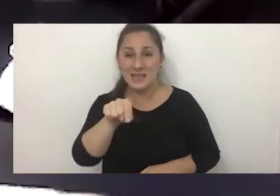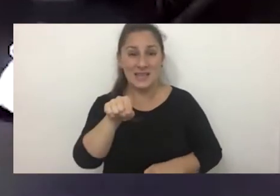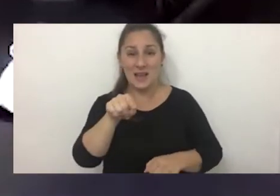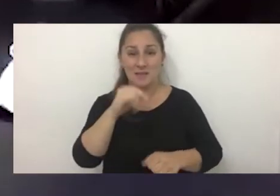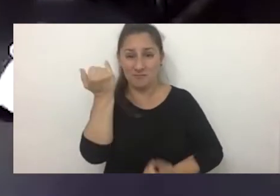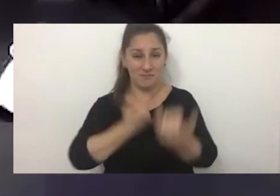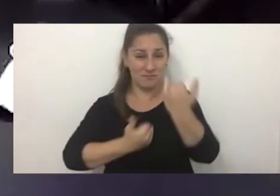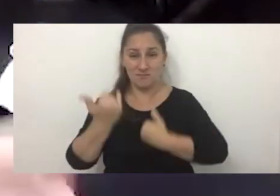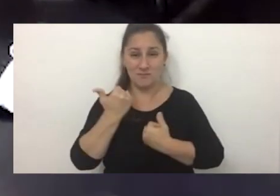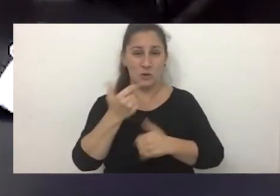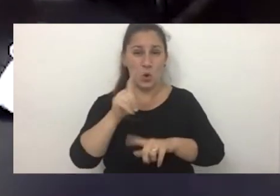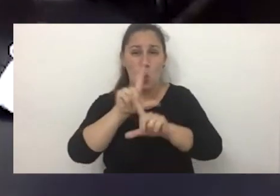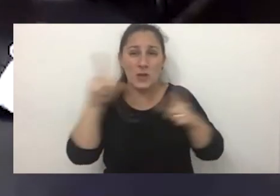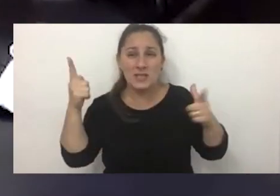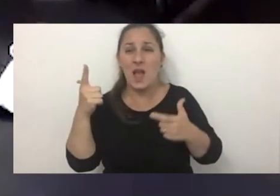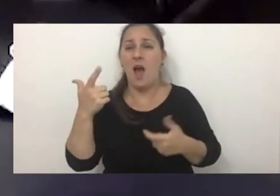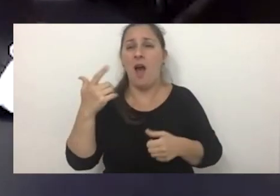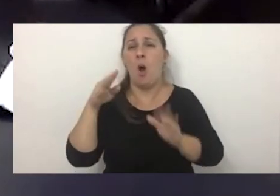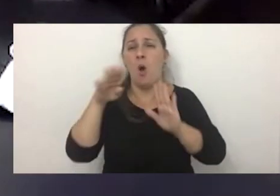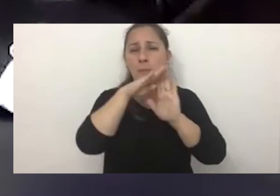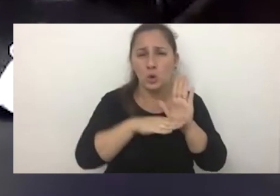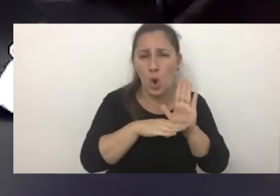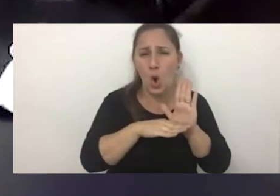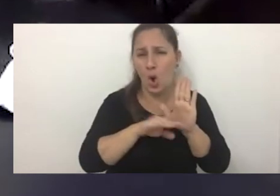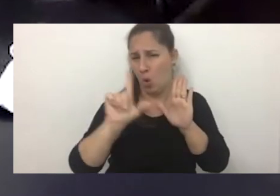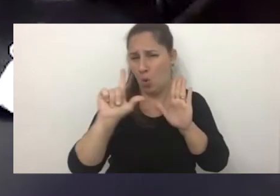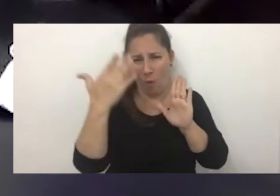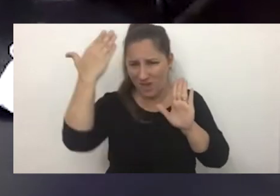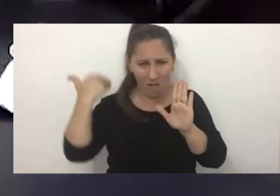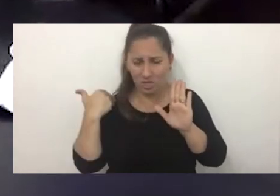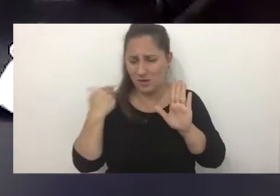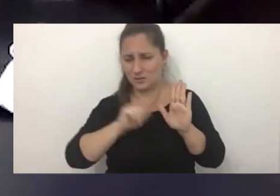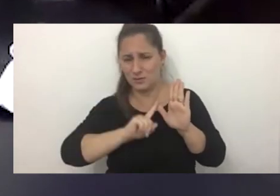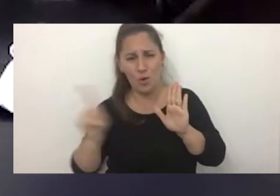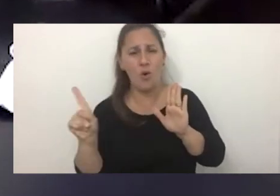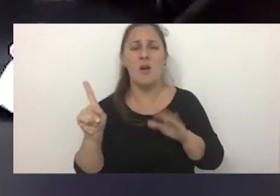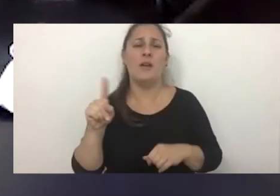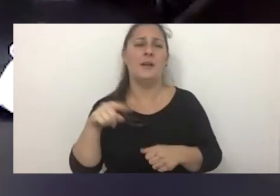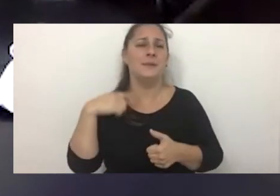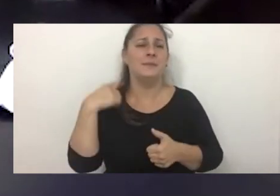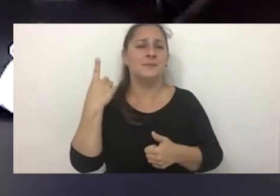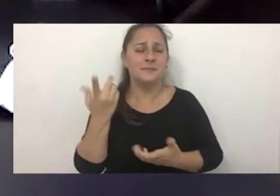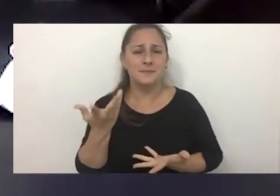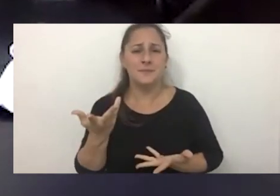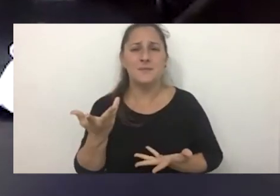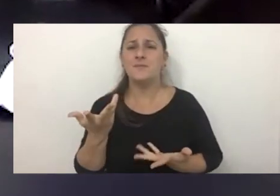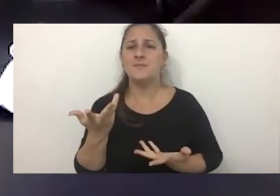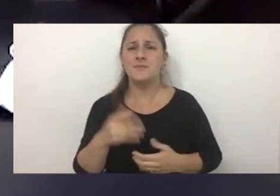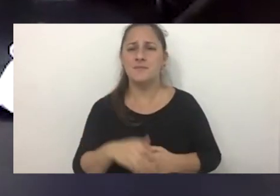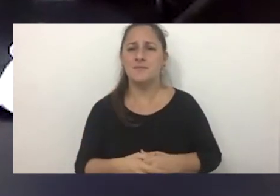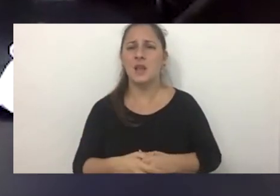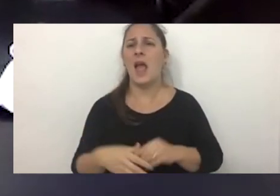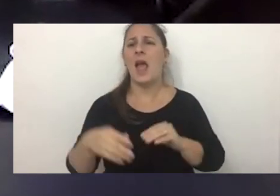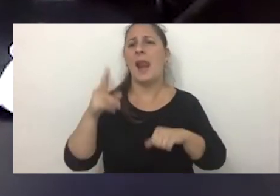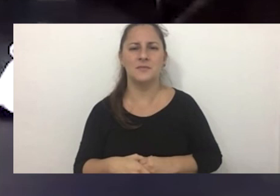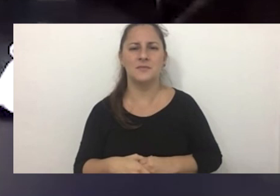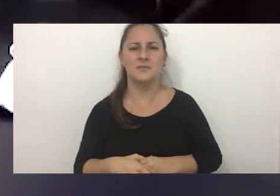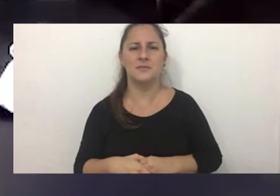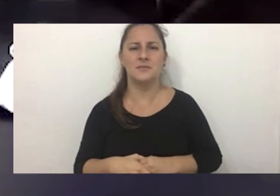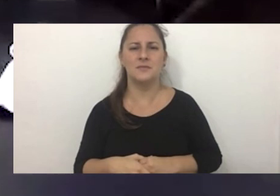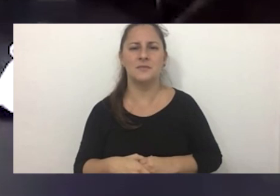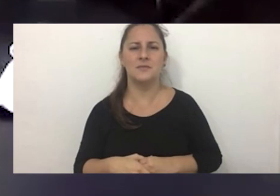placentero. Entonces, algunas de las recomendaciones que yo más o menos tuve en cuenta